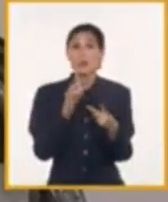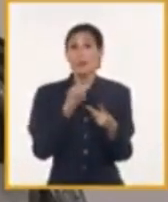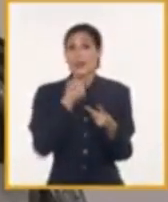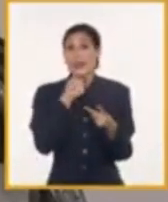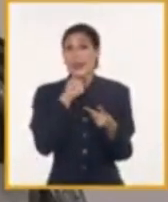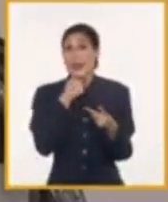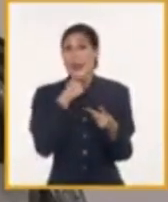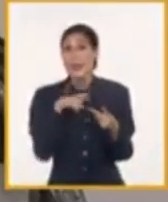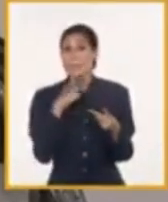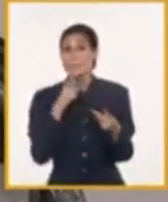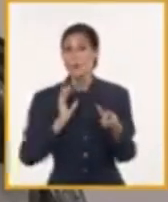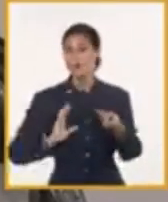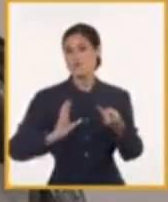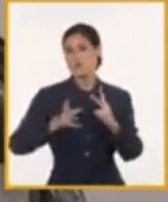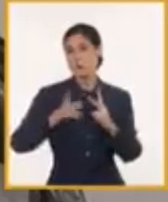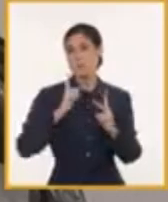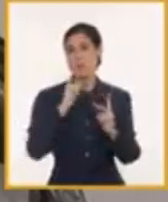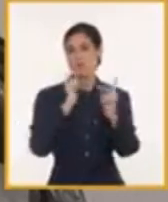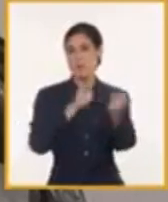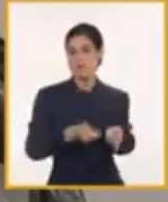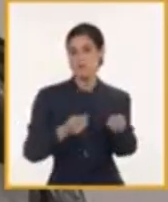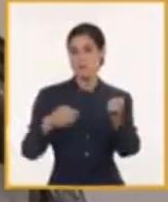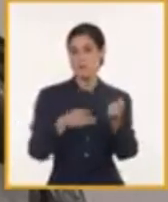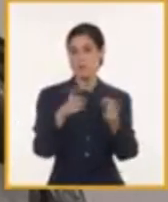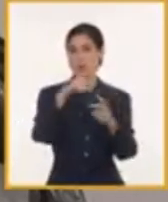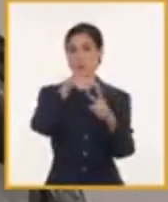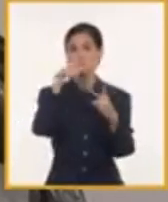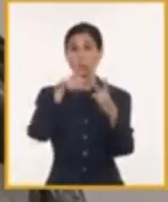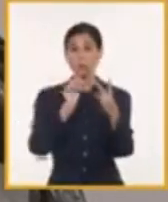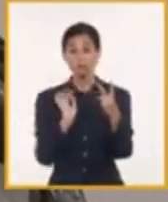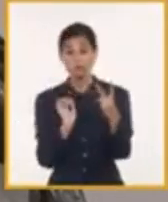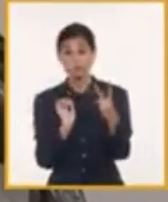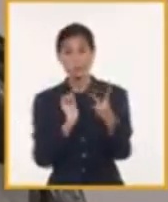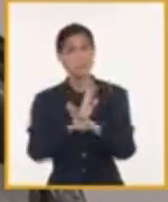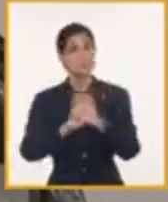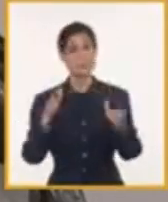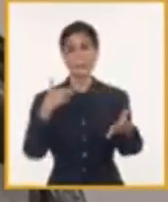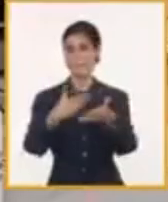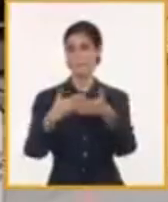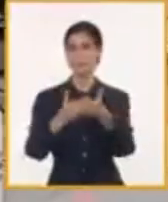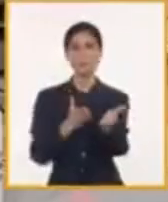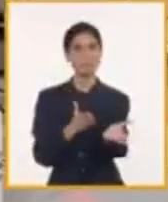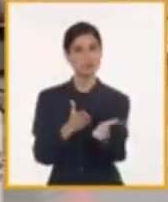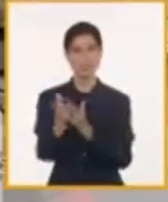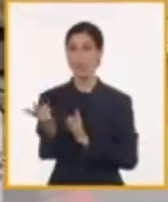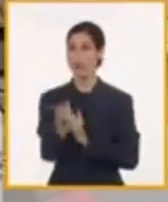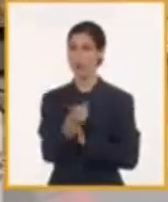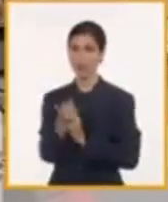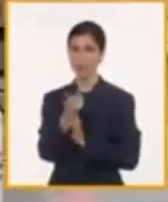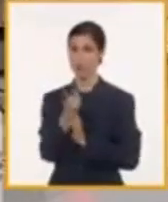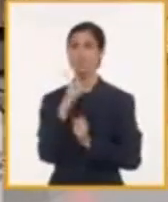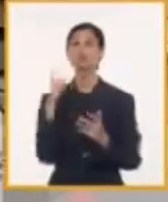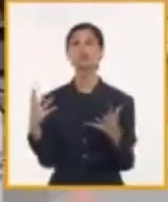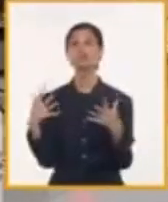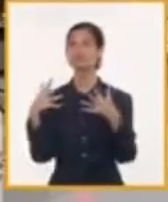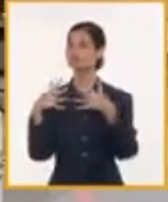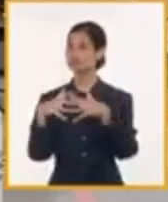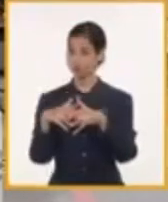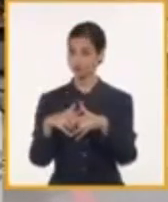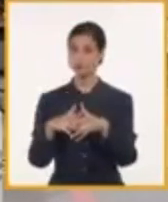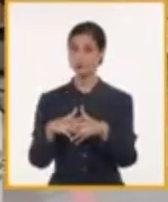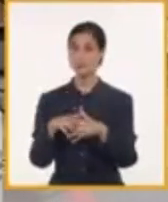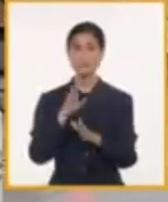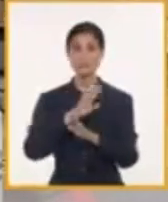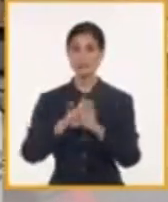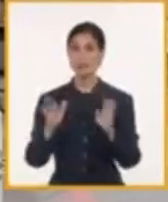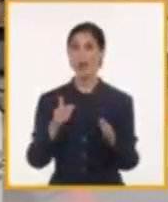están utilizando las embarcaciones que operan en la plataforma. Bueno, el grupo empresarial está trabajando en las dos variantes. En las dos. En el caso